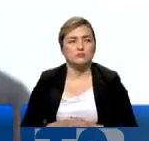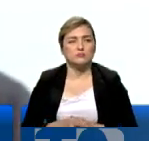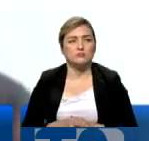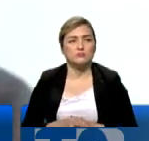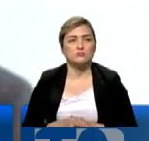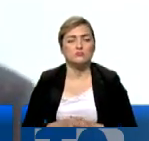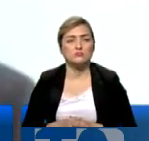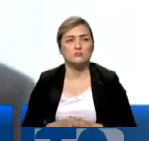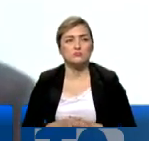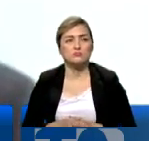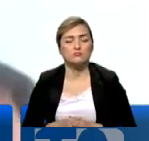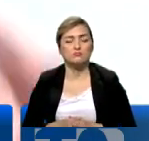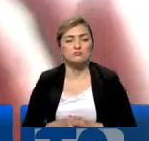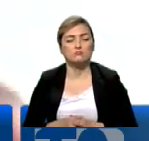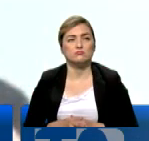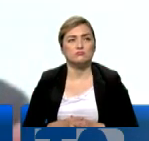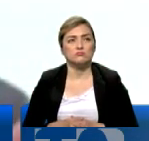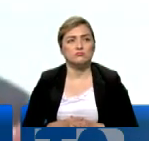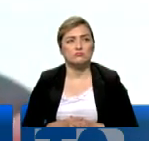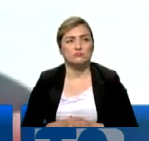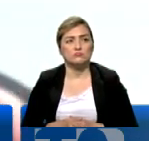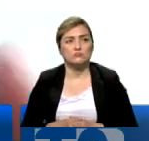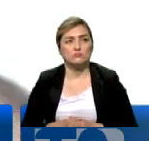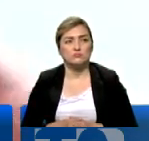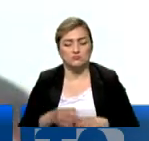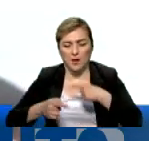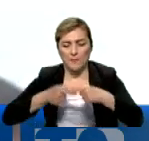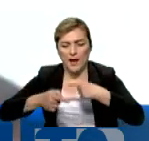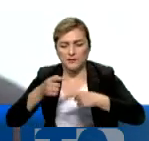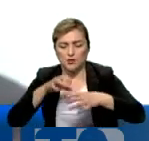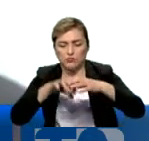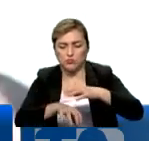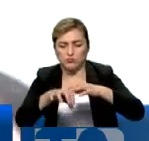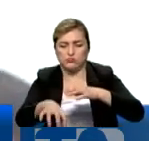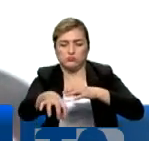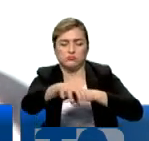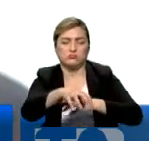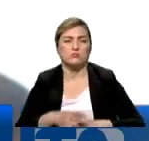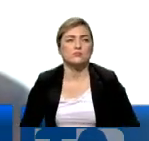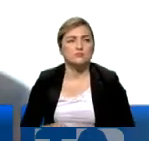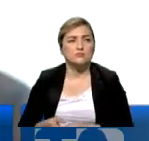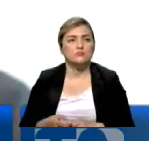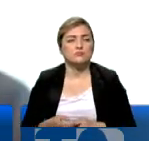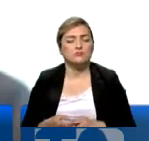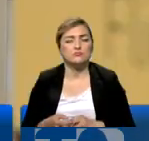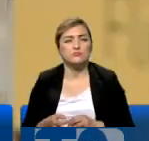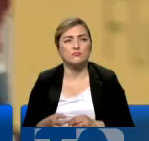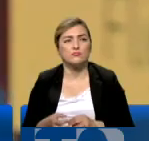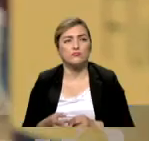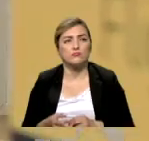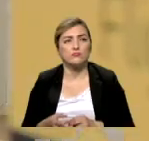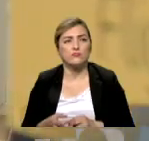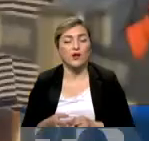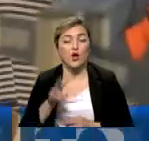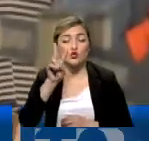dejan adentro de la maleta las bolas del plástico de embalaje que se saca ahí de las maletas.